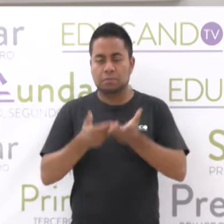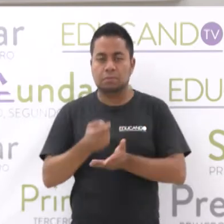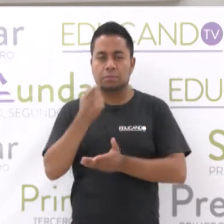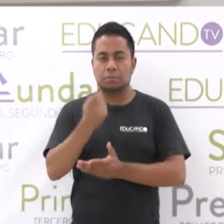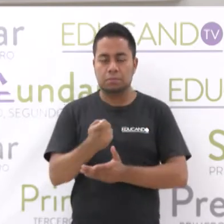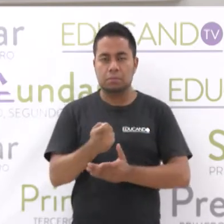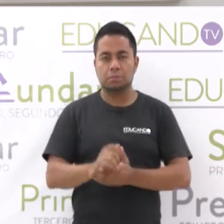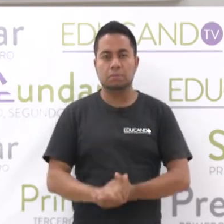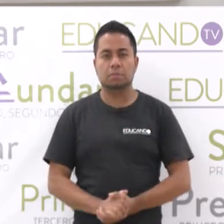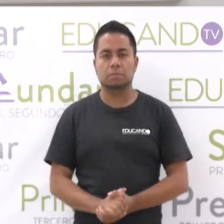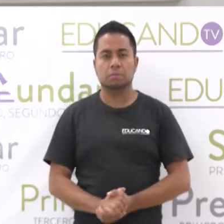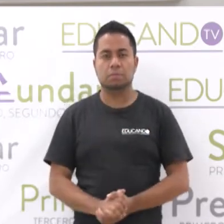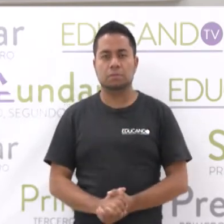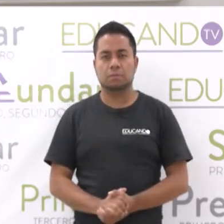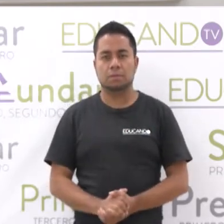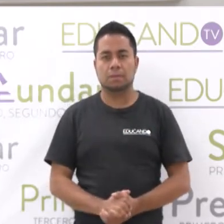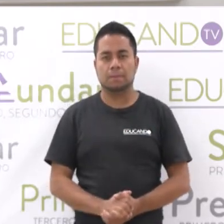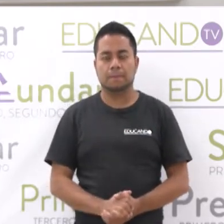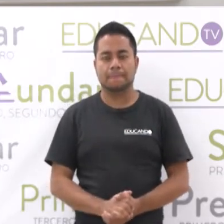es